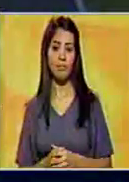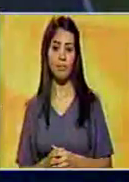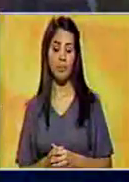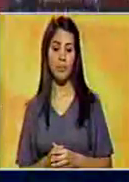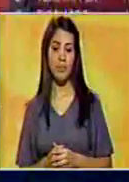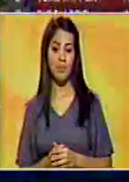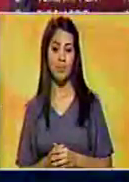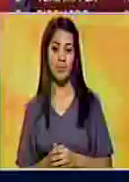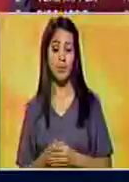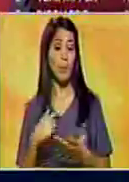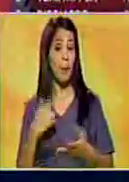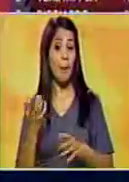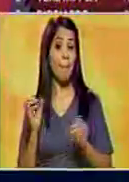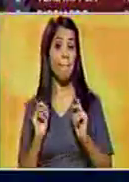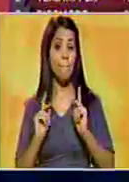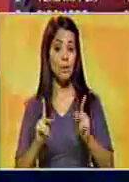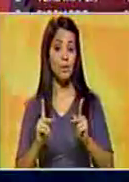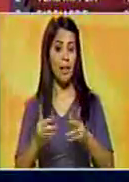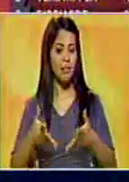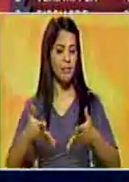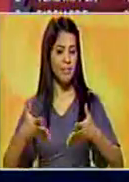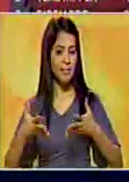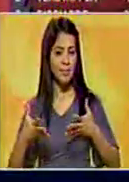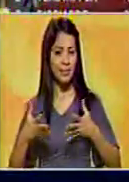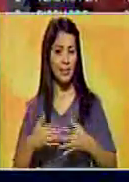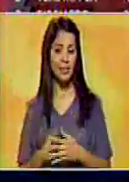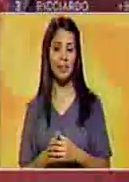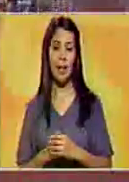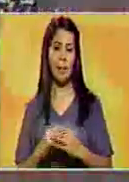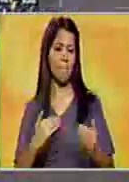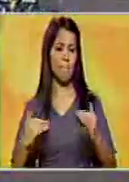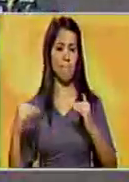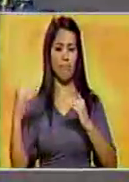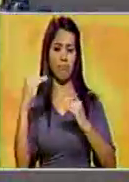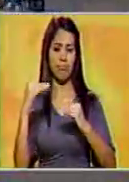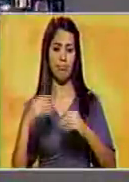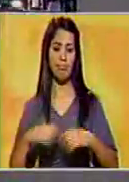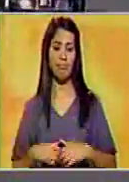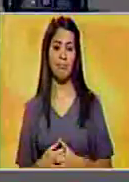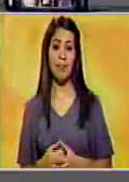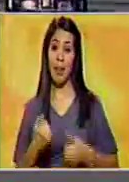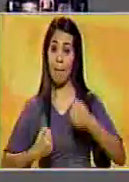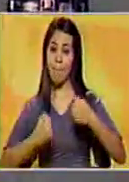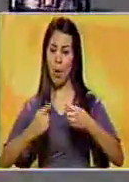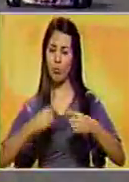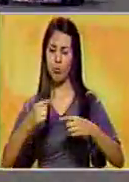Texas, la oportunidad de quedarse con el campeonato del máximo torneo de los motores.